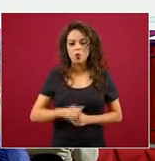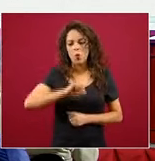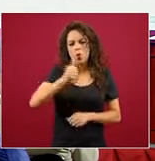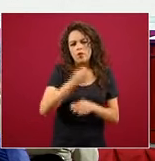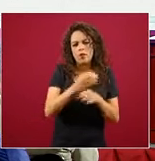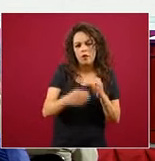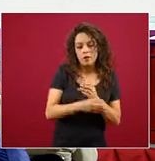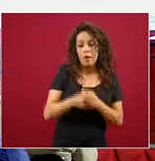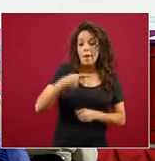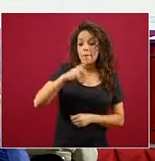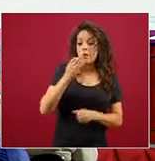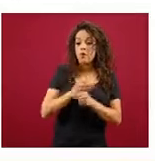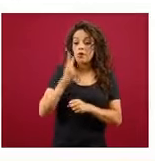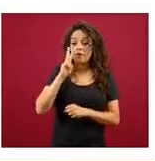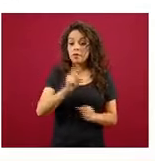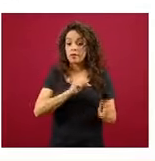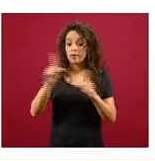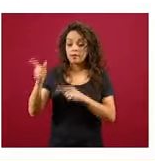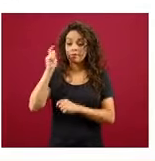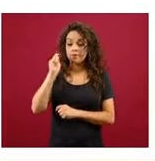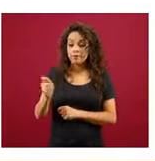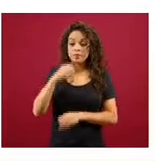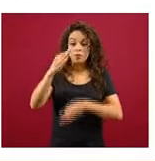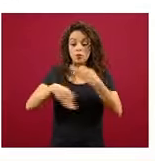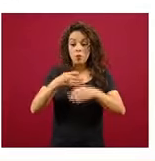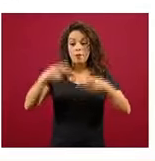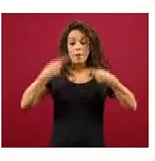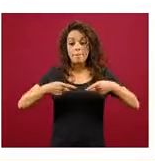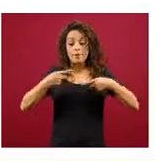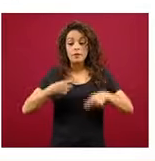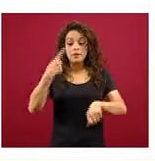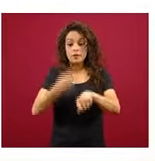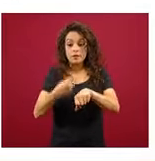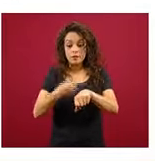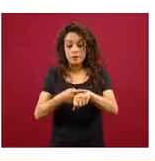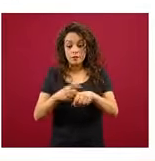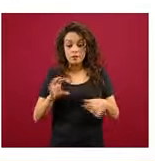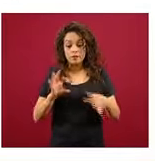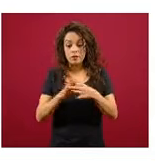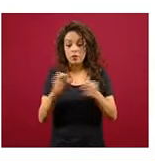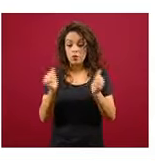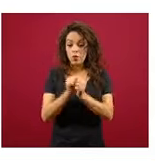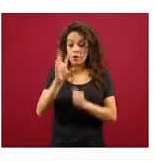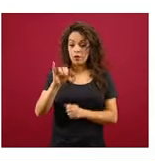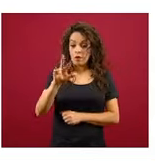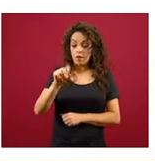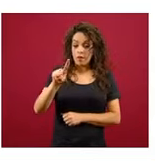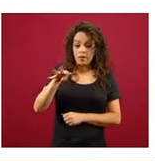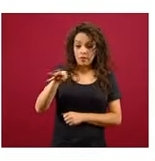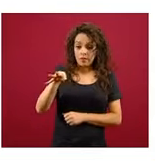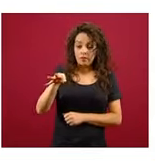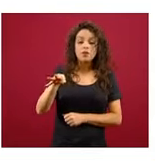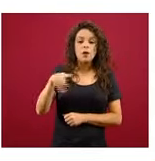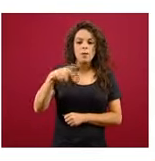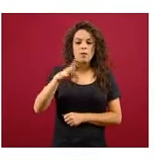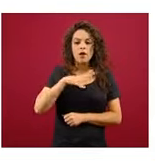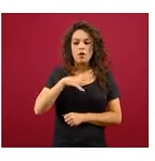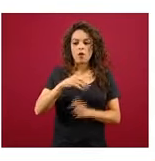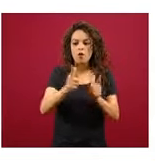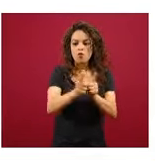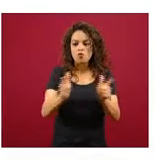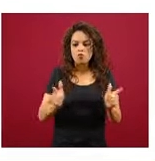a COVID-19, es decir, todas las personas que han enfermado a COVID-19, pero las agrupamos en mayores